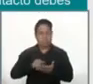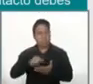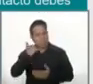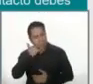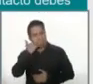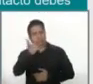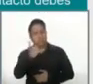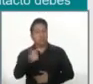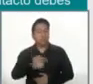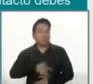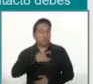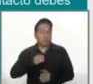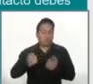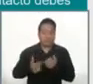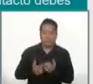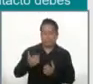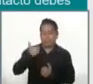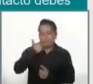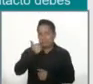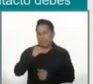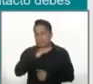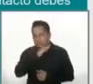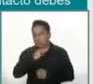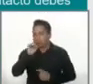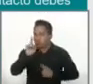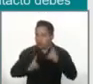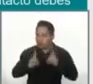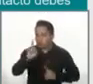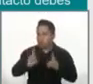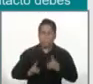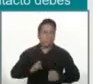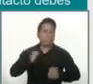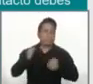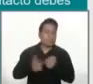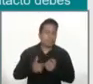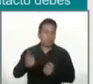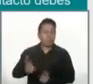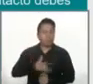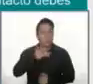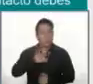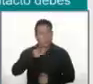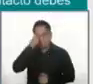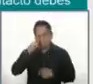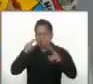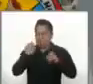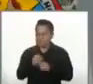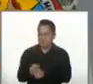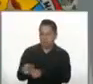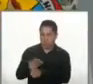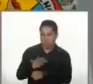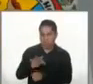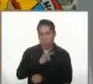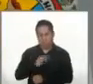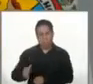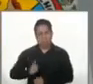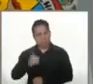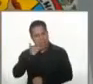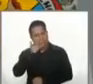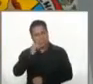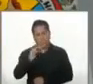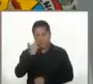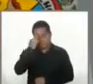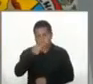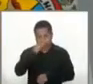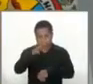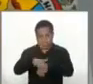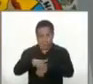ante la presencia de sintomatología o cualquier asunto relacionado con dudas de COVID. Recordamos de